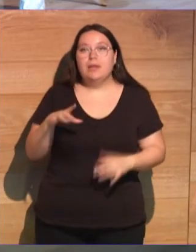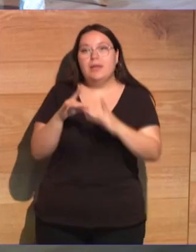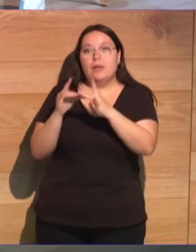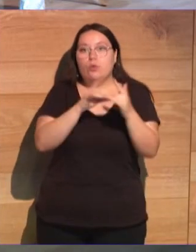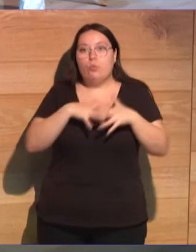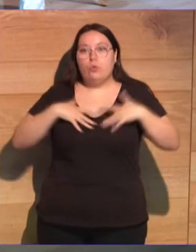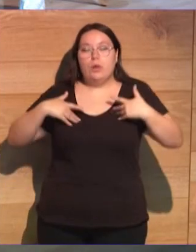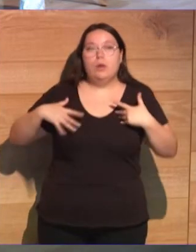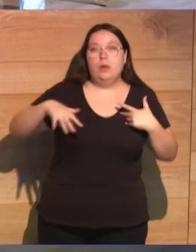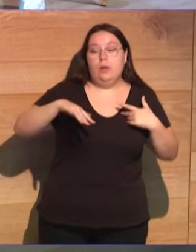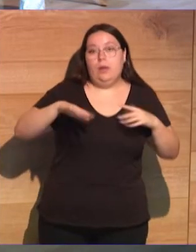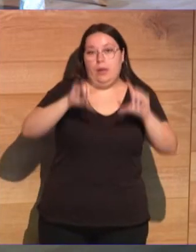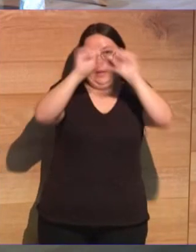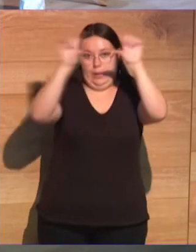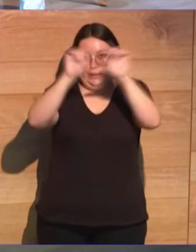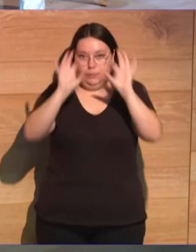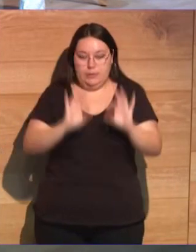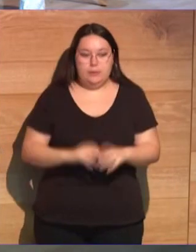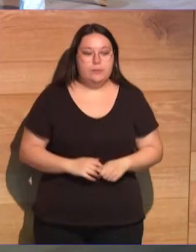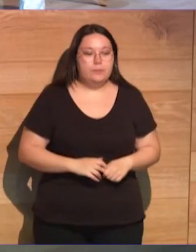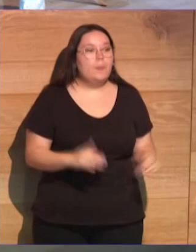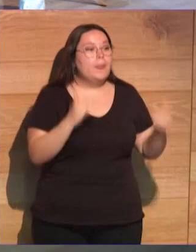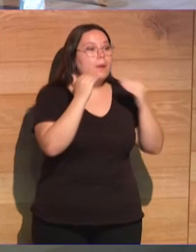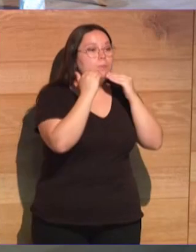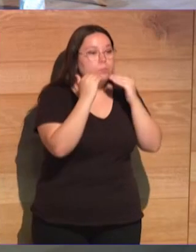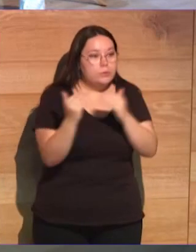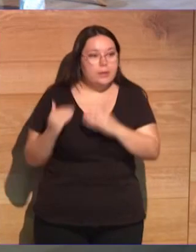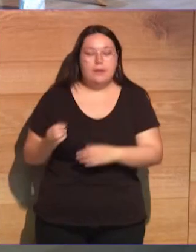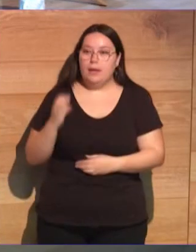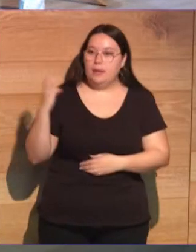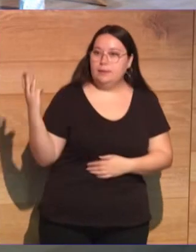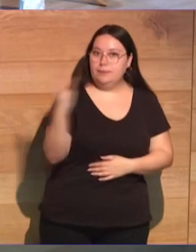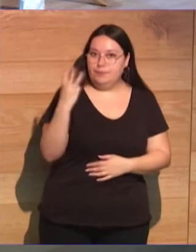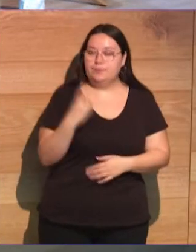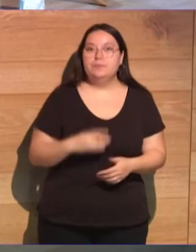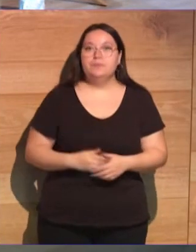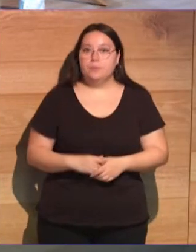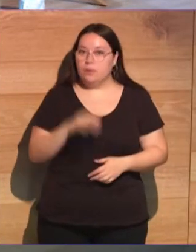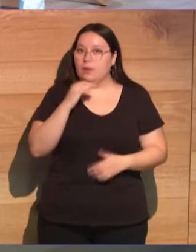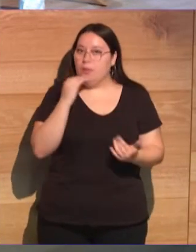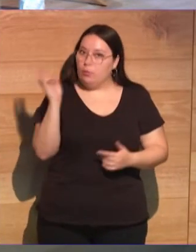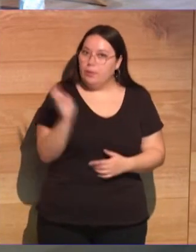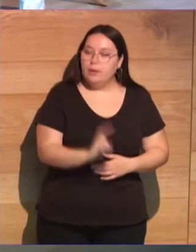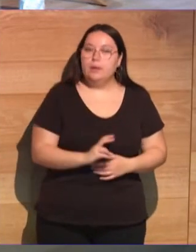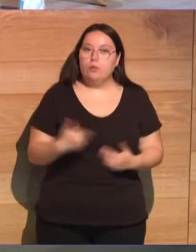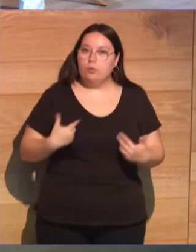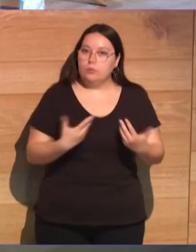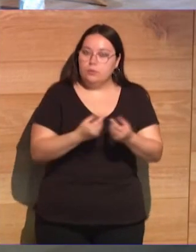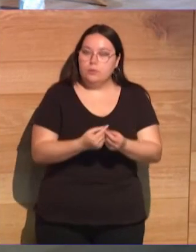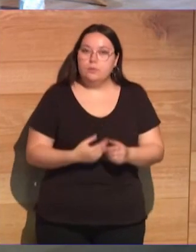emocional en el mundo corporativo. Bueno, pues muchas gracias, Juan Ignacio, Óscar, Esther, por estar aquí con